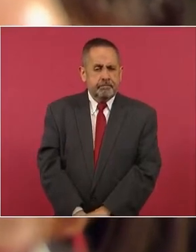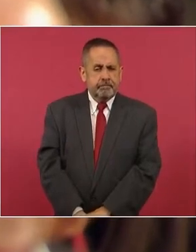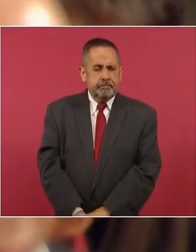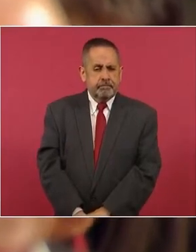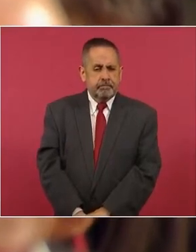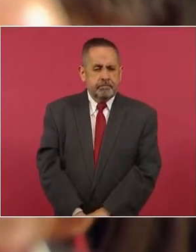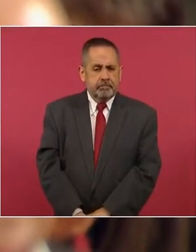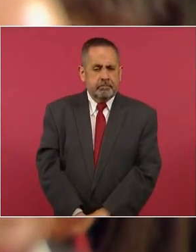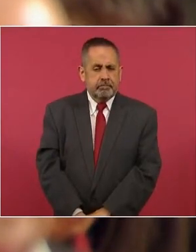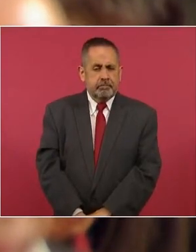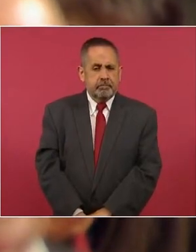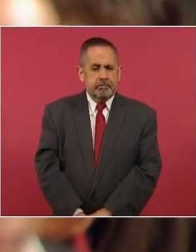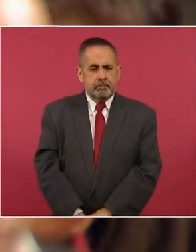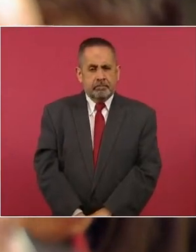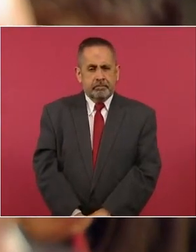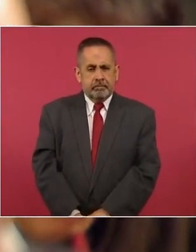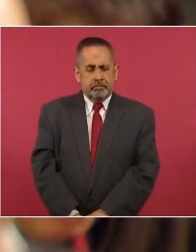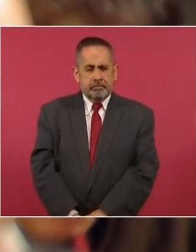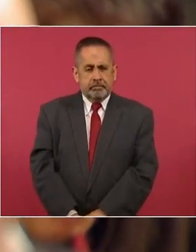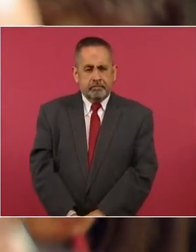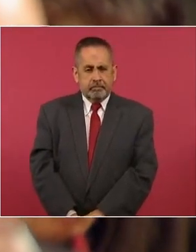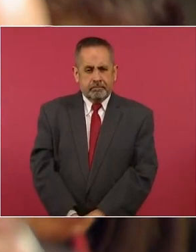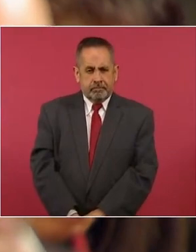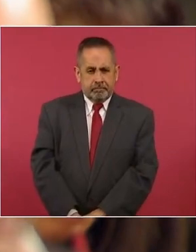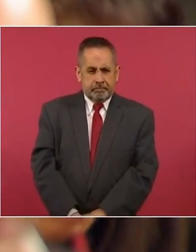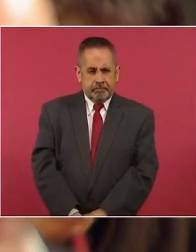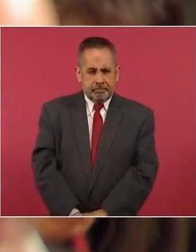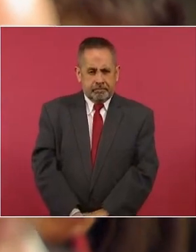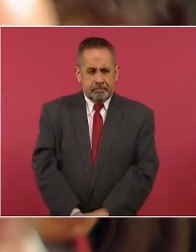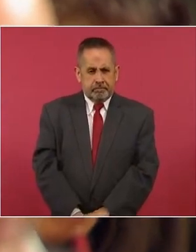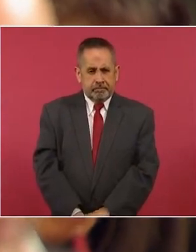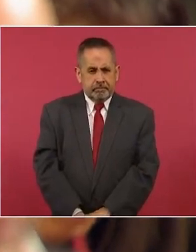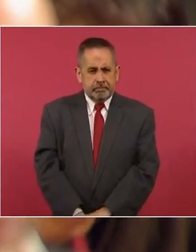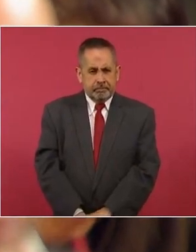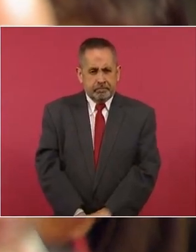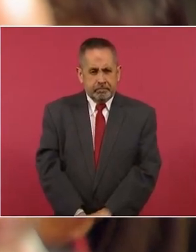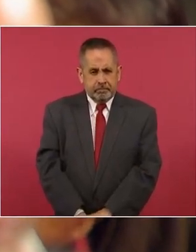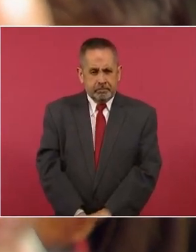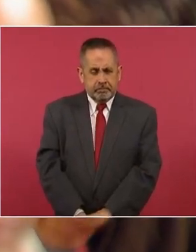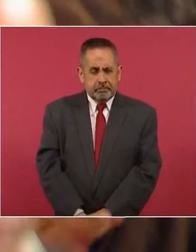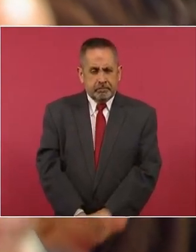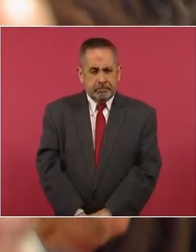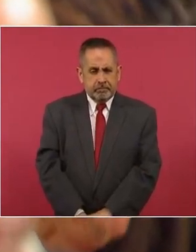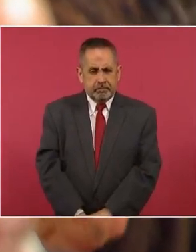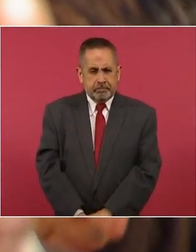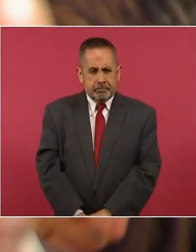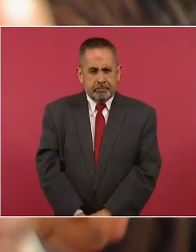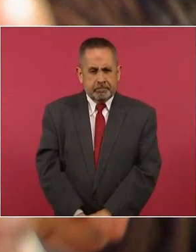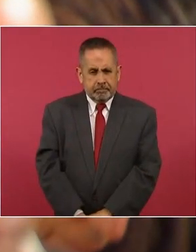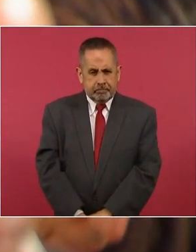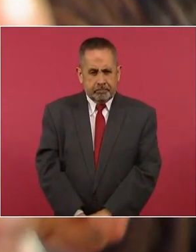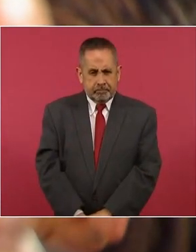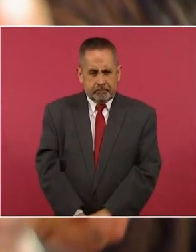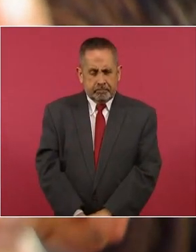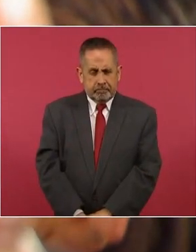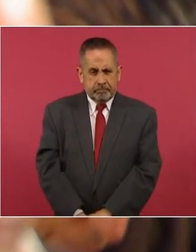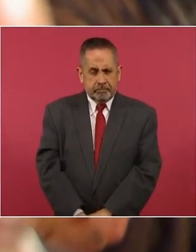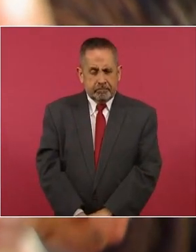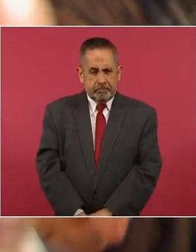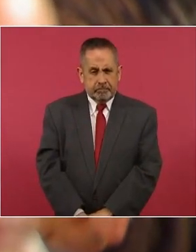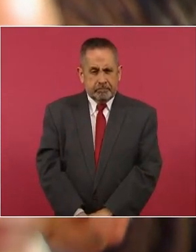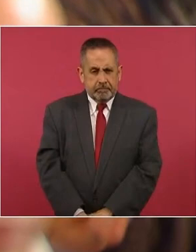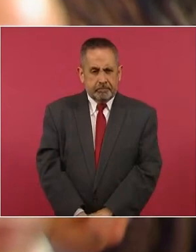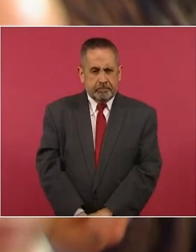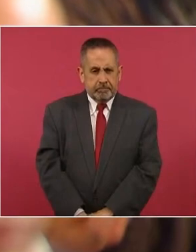de su gobierno, pues no llega el mensaje a usted directamente. O sea, por ello es nuestra insistencia, porque